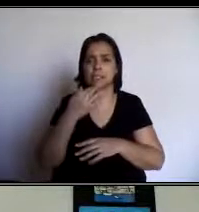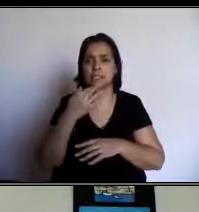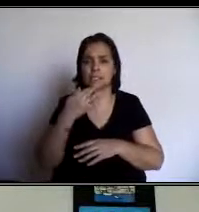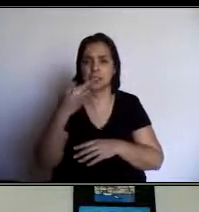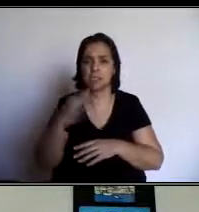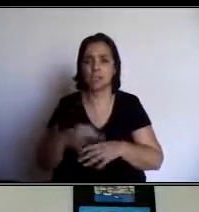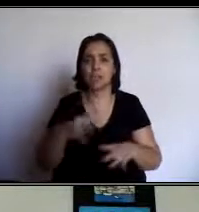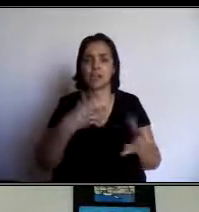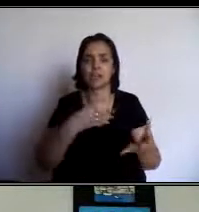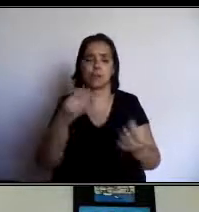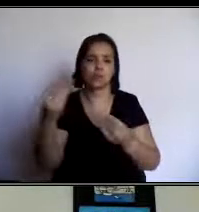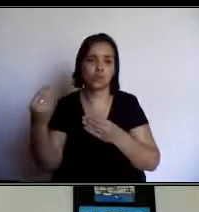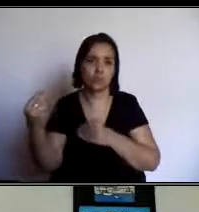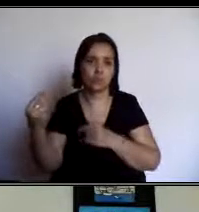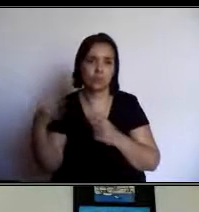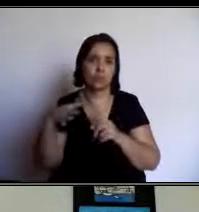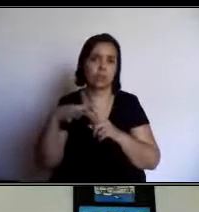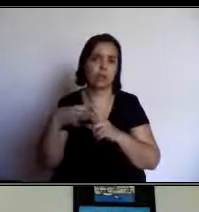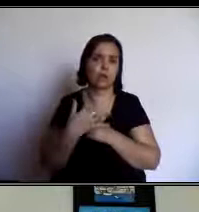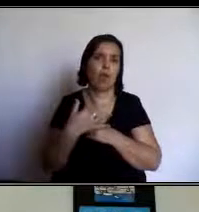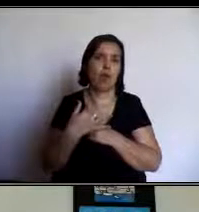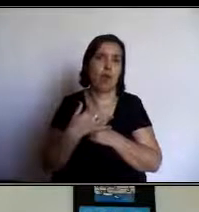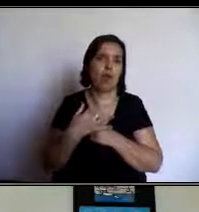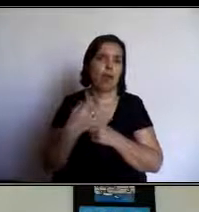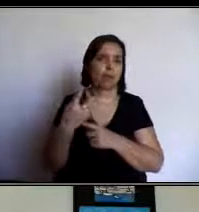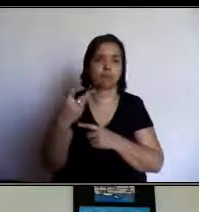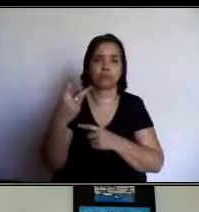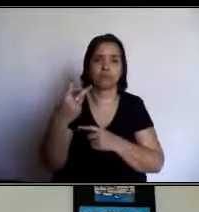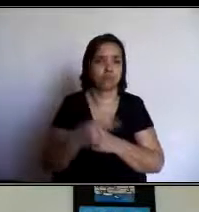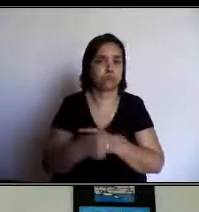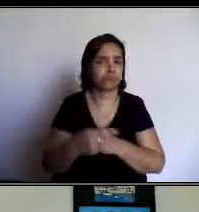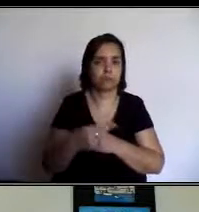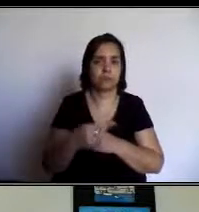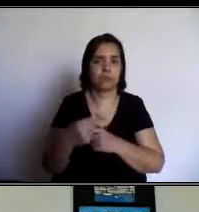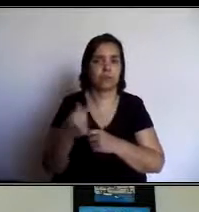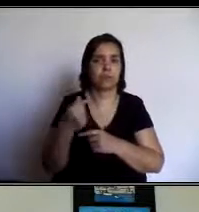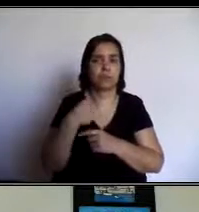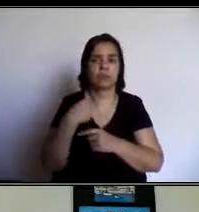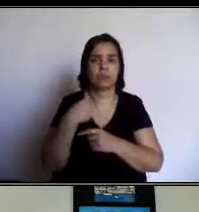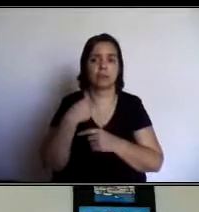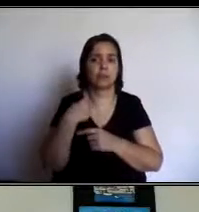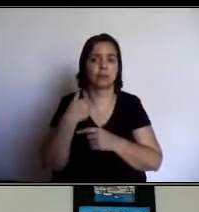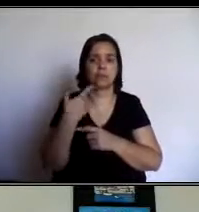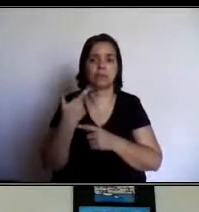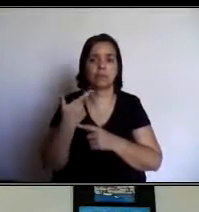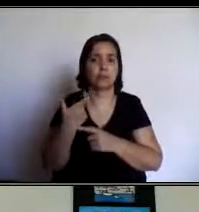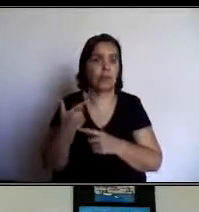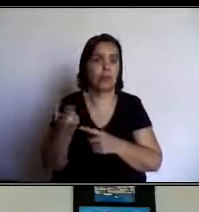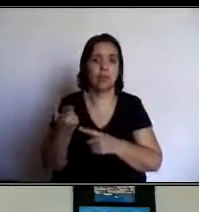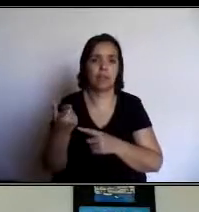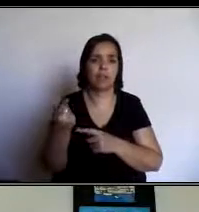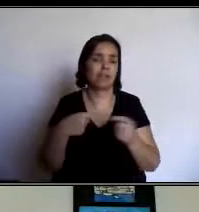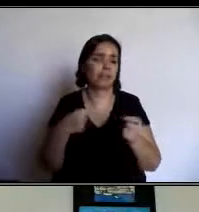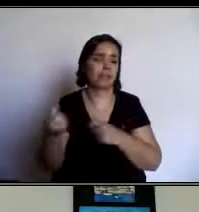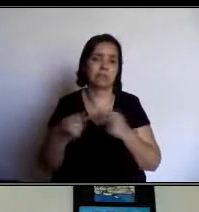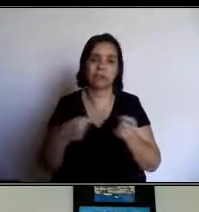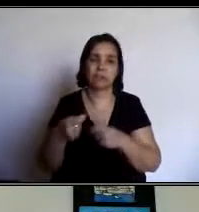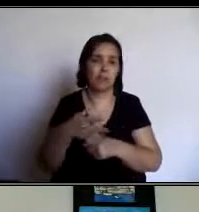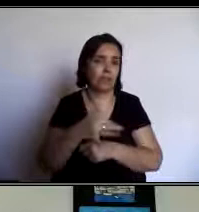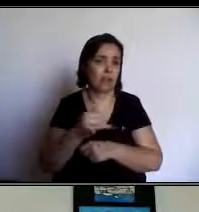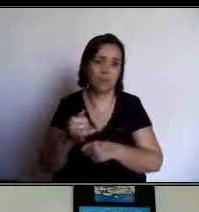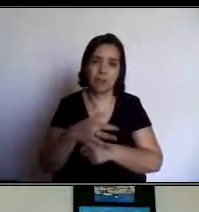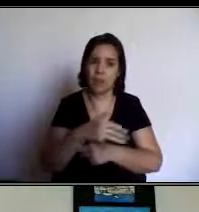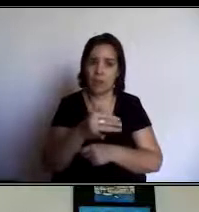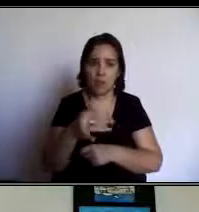muchas ocasiones pues, nos vemos limitados porque las condiciones del mercado son las que son y tenemos lo que